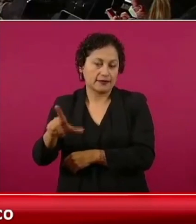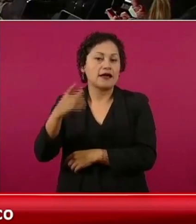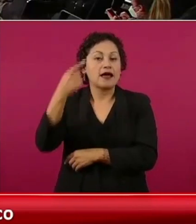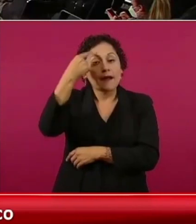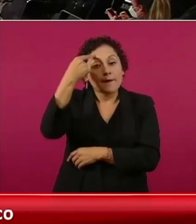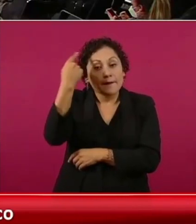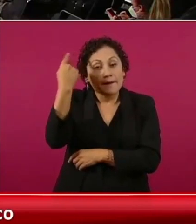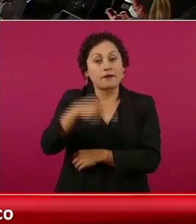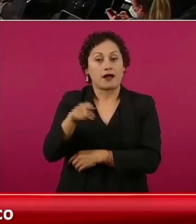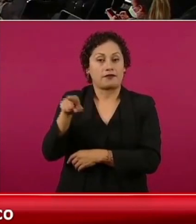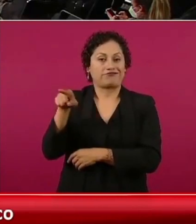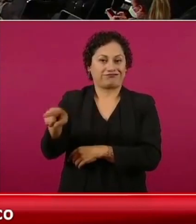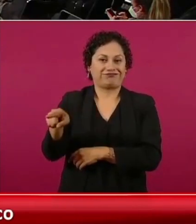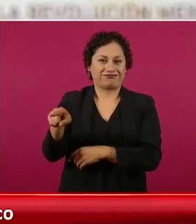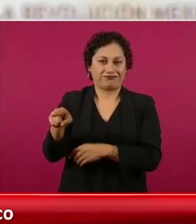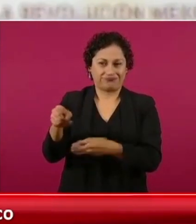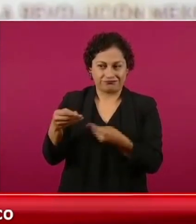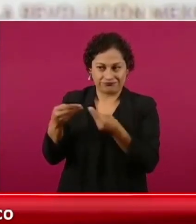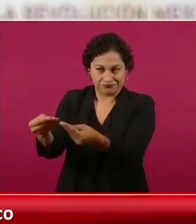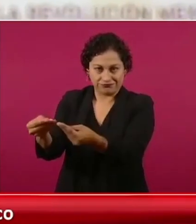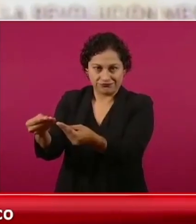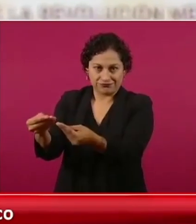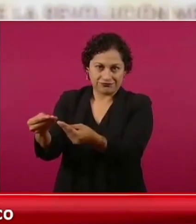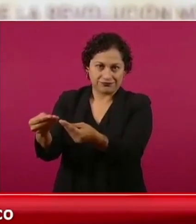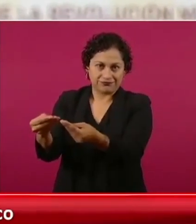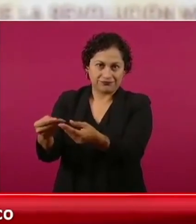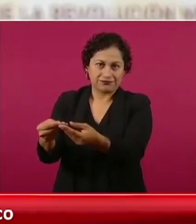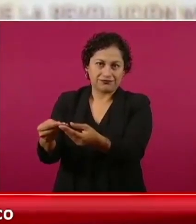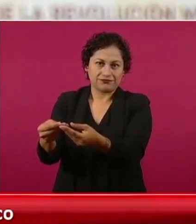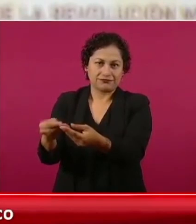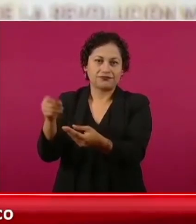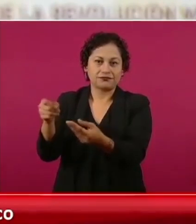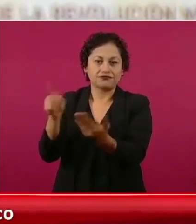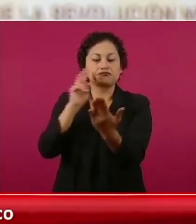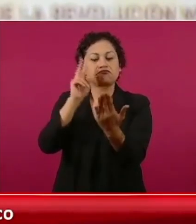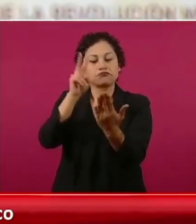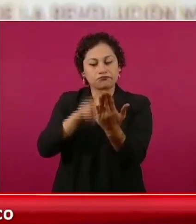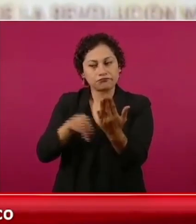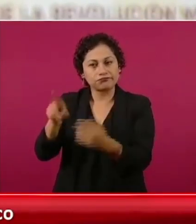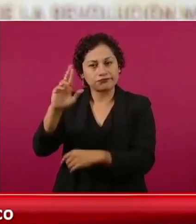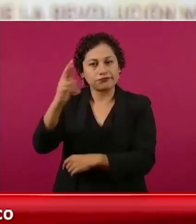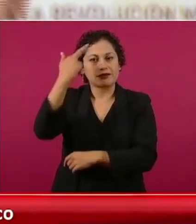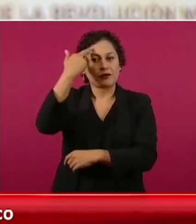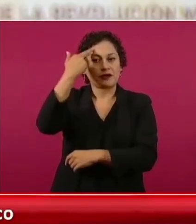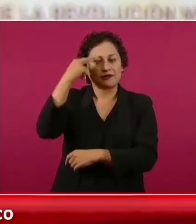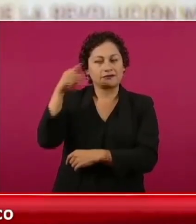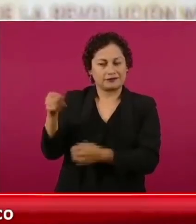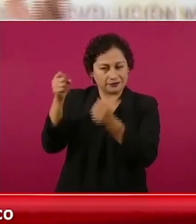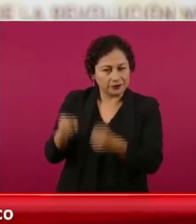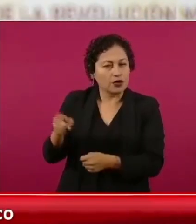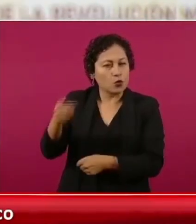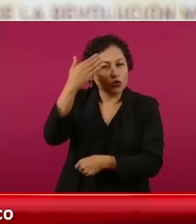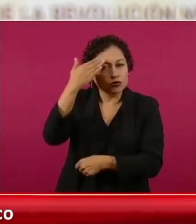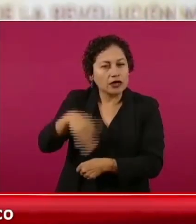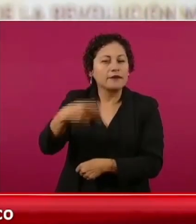recuerde, porque lo debe de saber lo que se le ha de haber